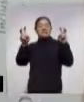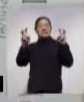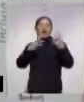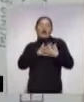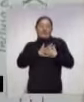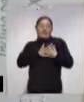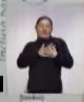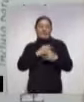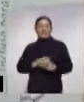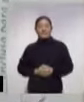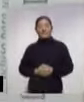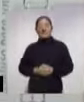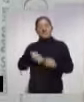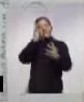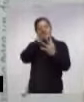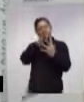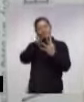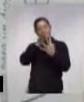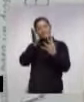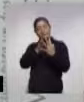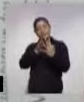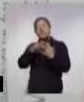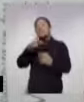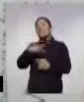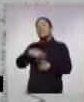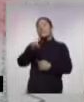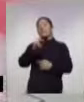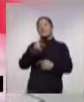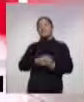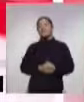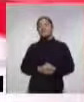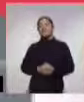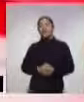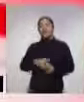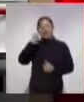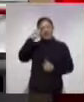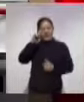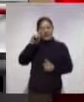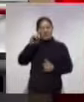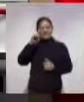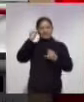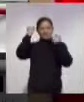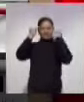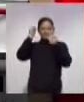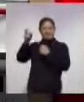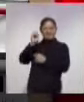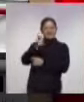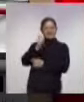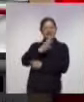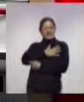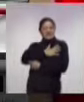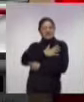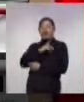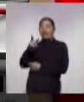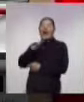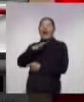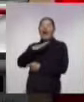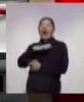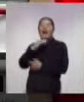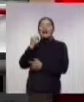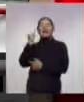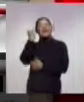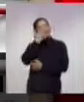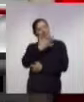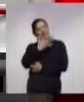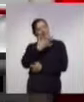partes, pero además, fíjate que para complementar la idea del amor, este viene con ilustraciones de